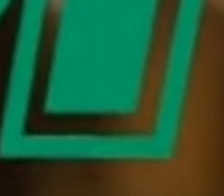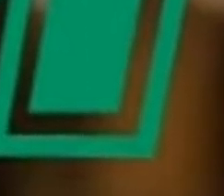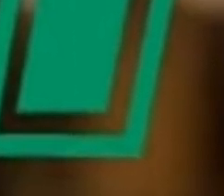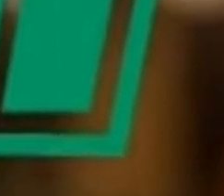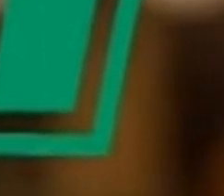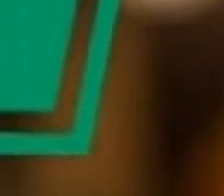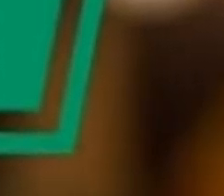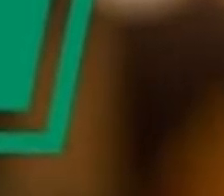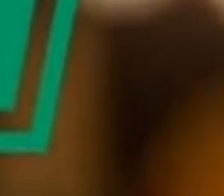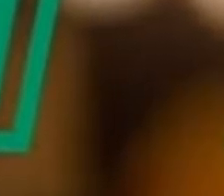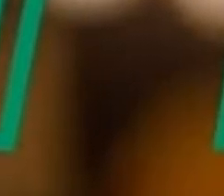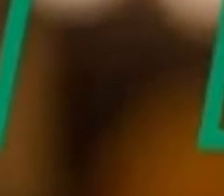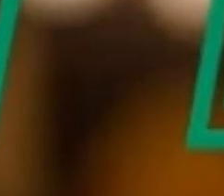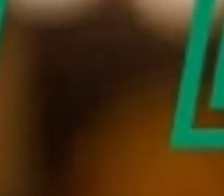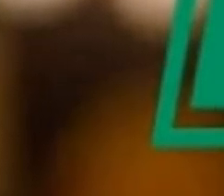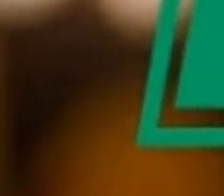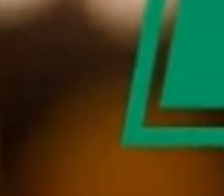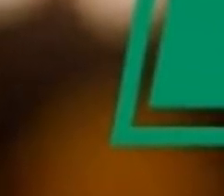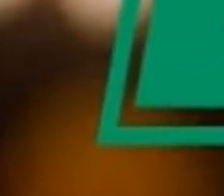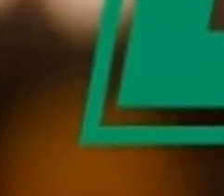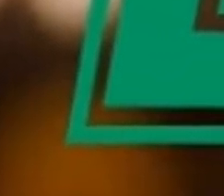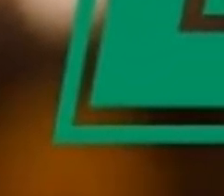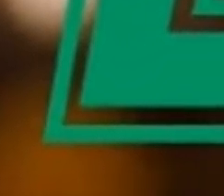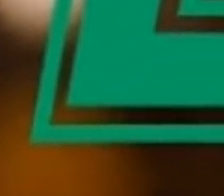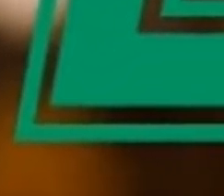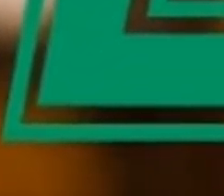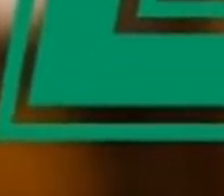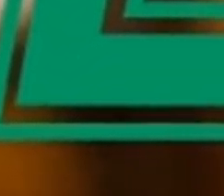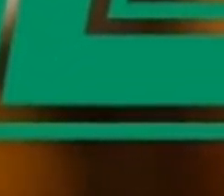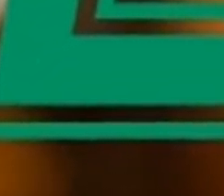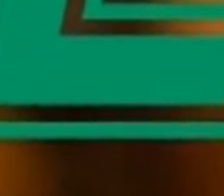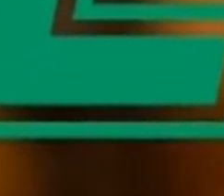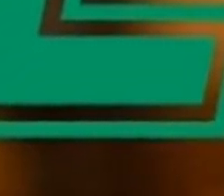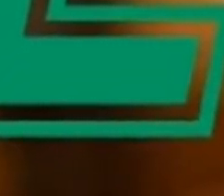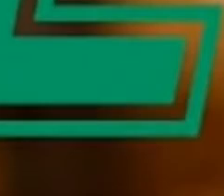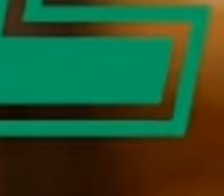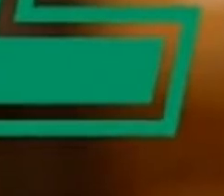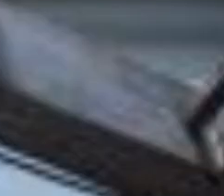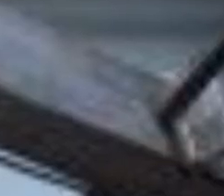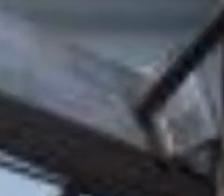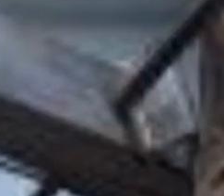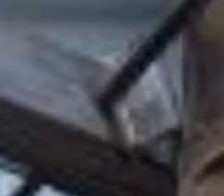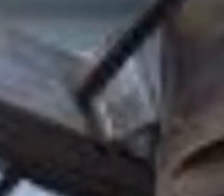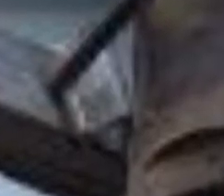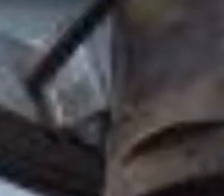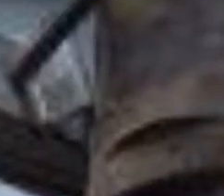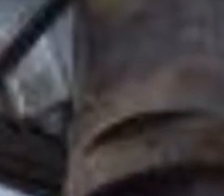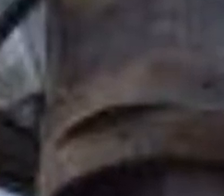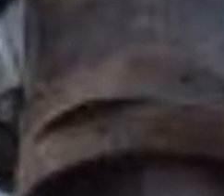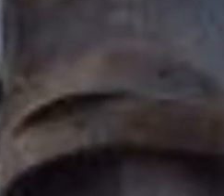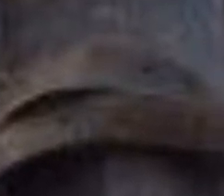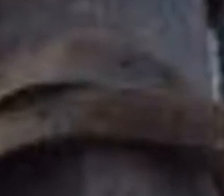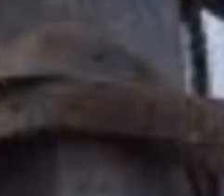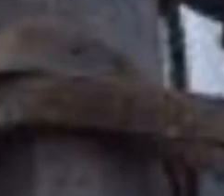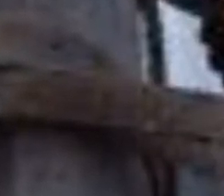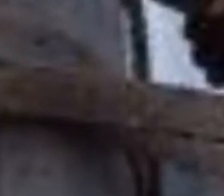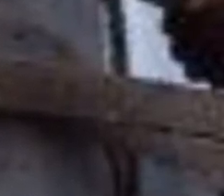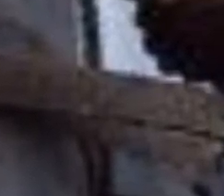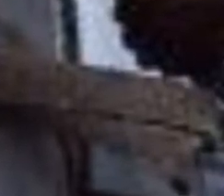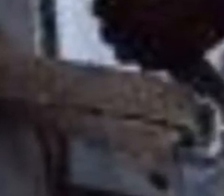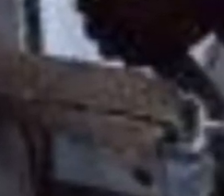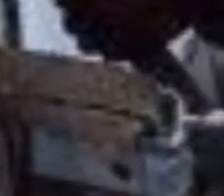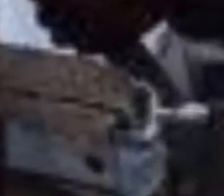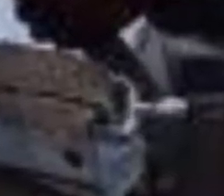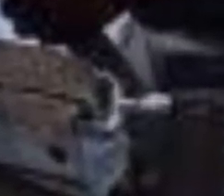el internet para todos en méxico será una realidad desde la mañana era este día emiliano calderón dijo que